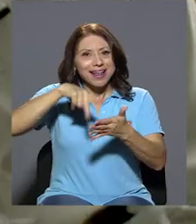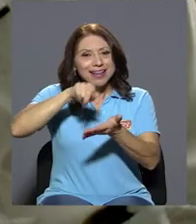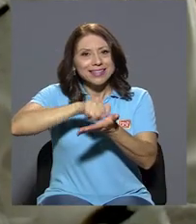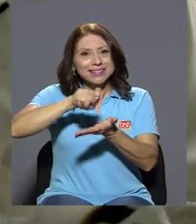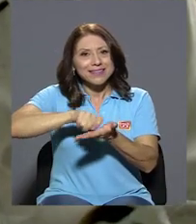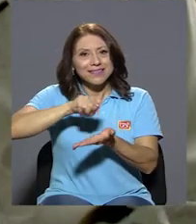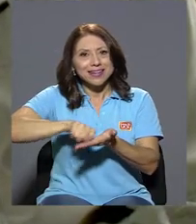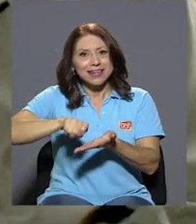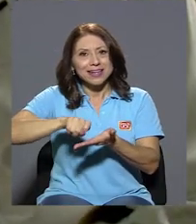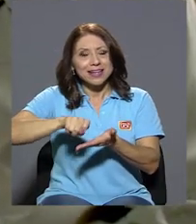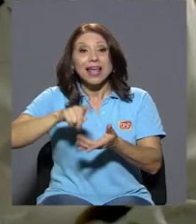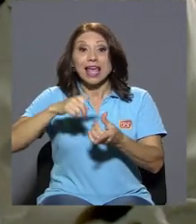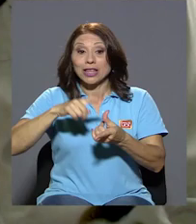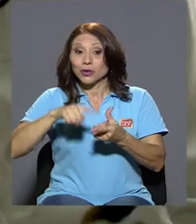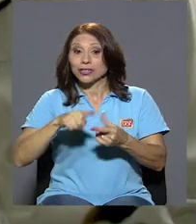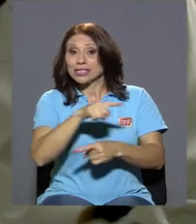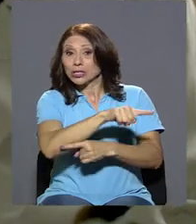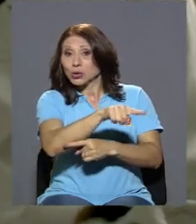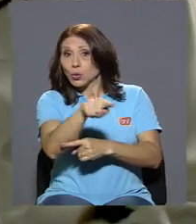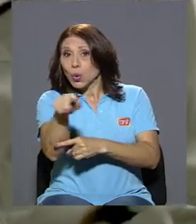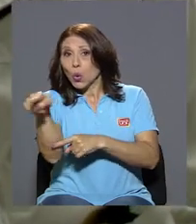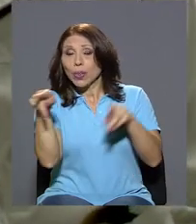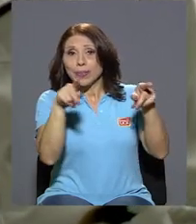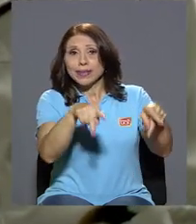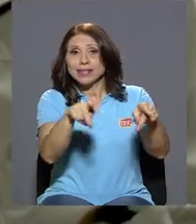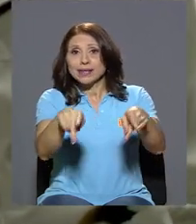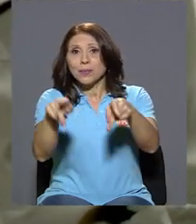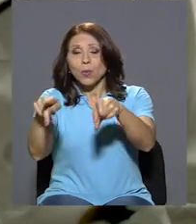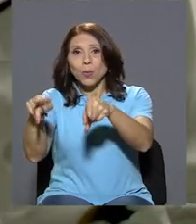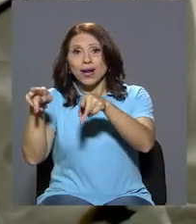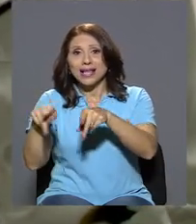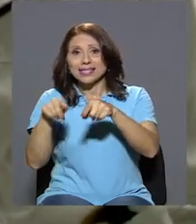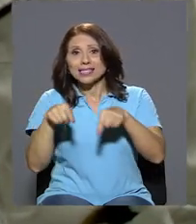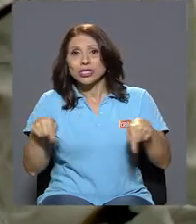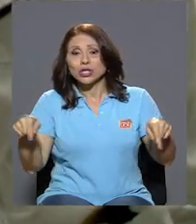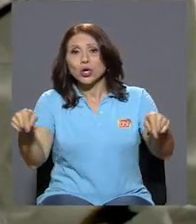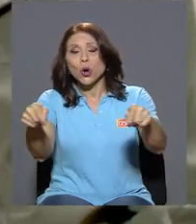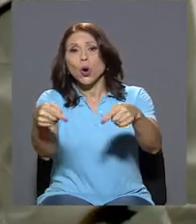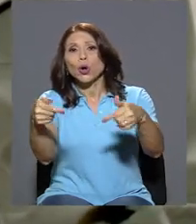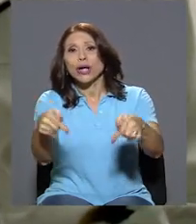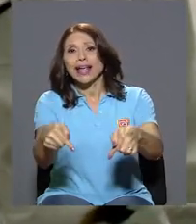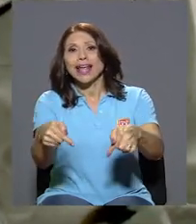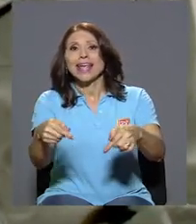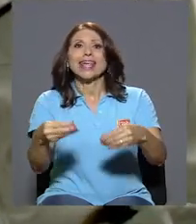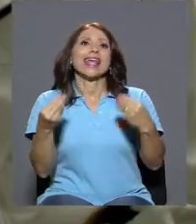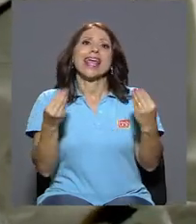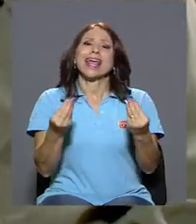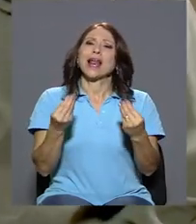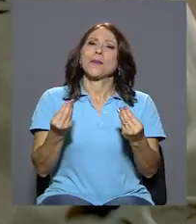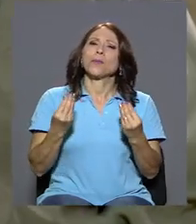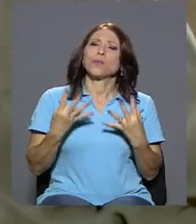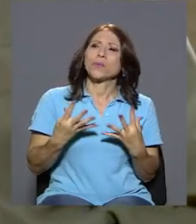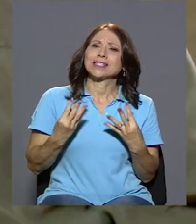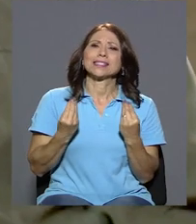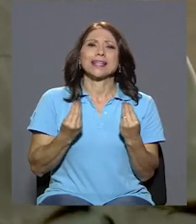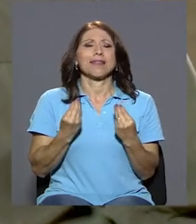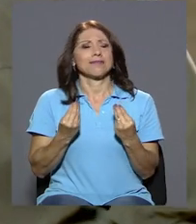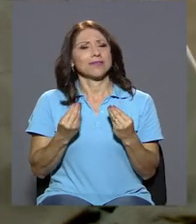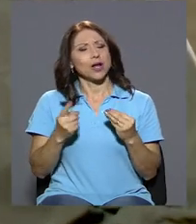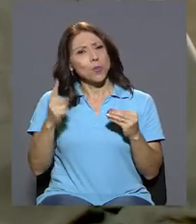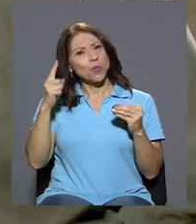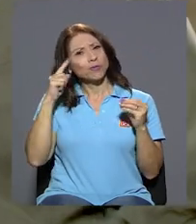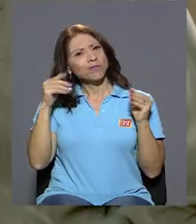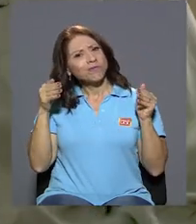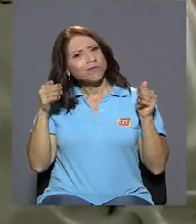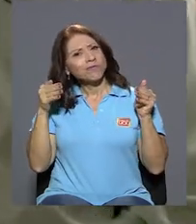escribir entonces toda esta población que era bastante trans una gente casi